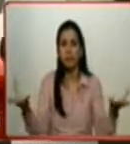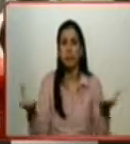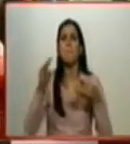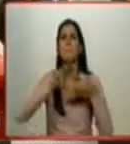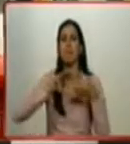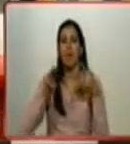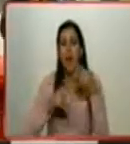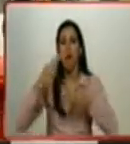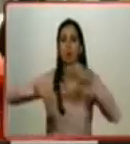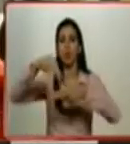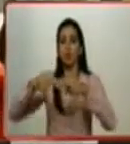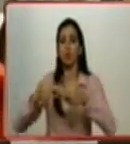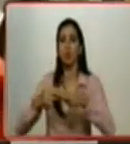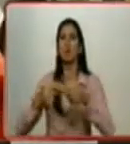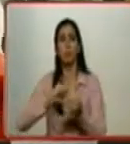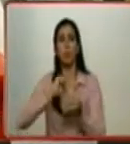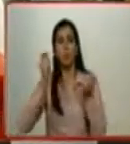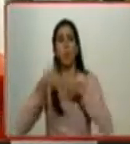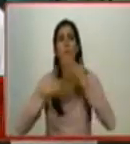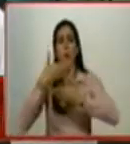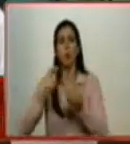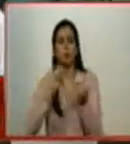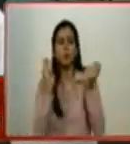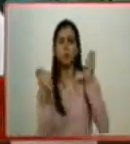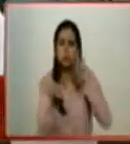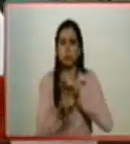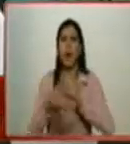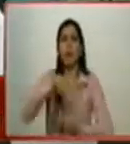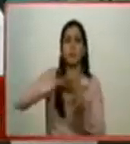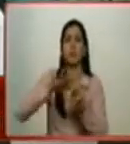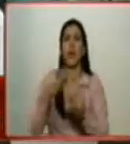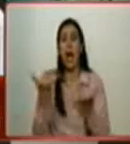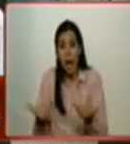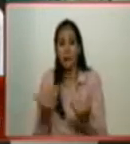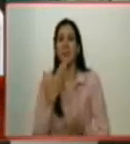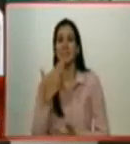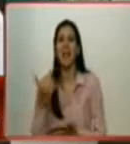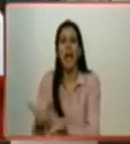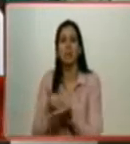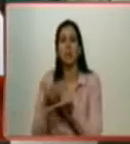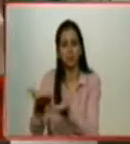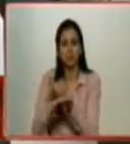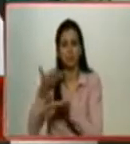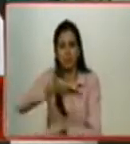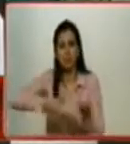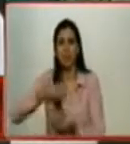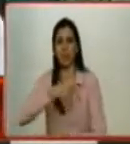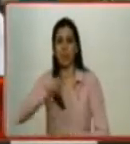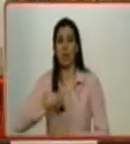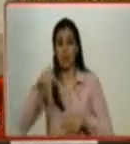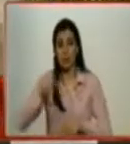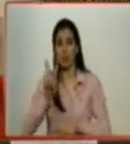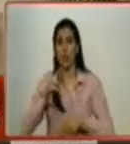estos materiales para ir transformando el hábitat de todos los barrios del país. Actualmente, gracias a la cooperación con China, se han construido en